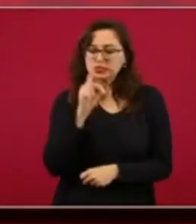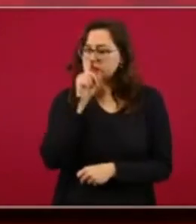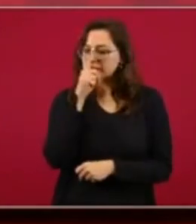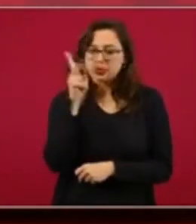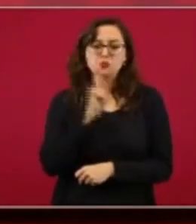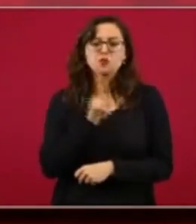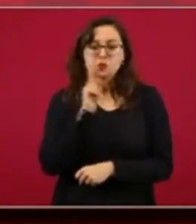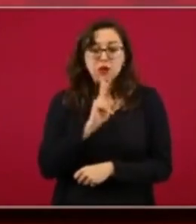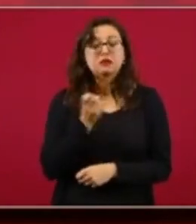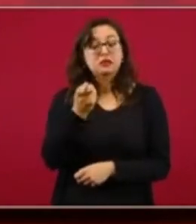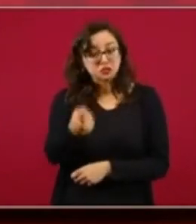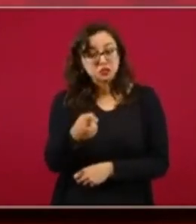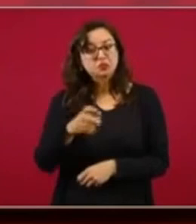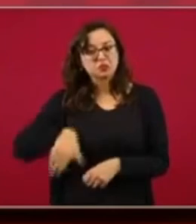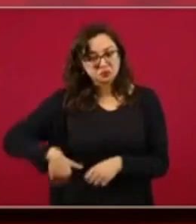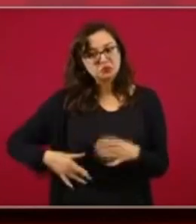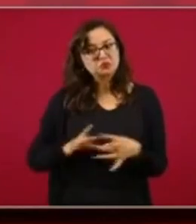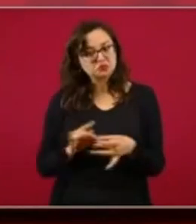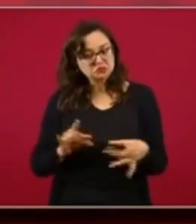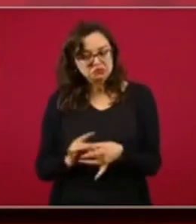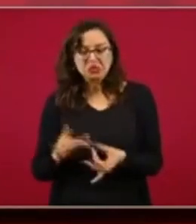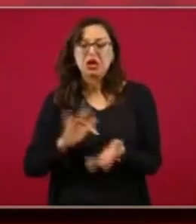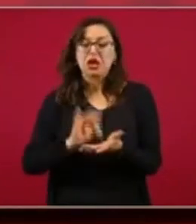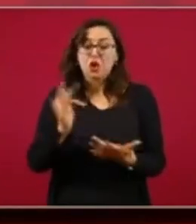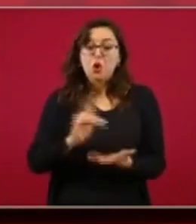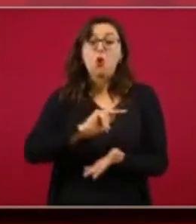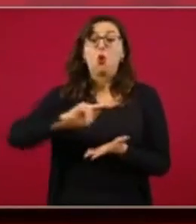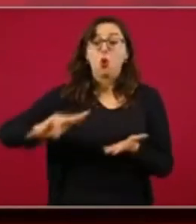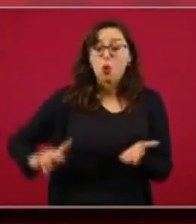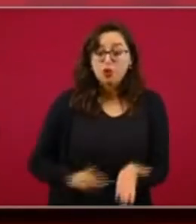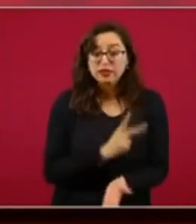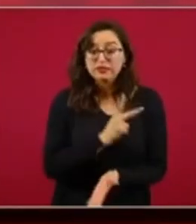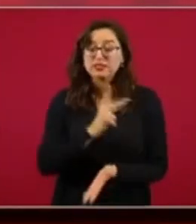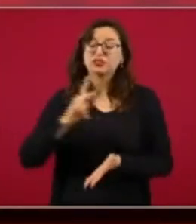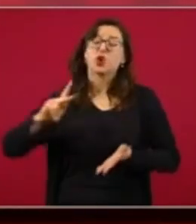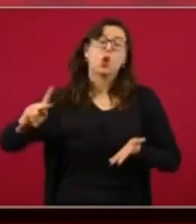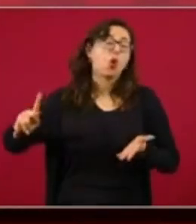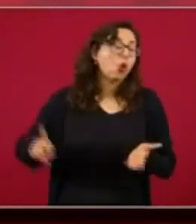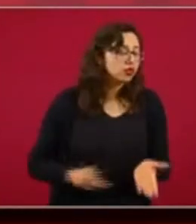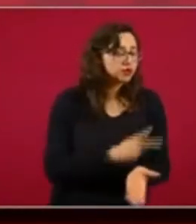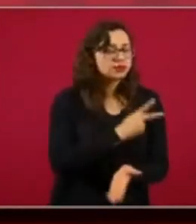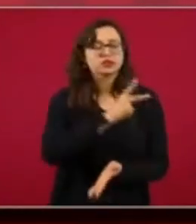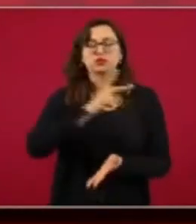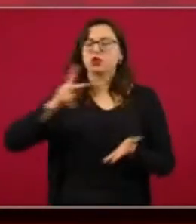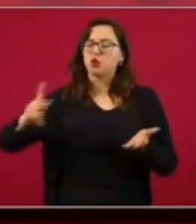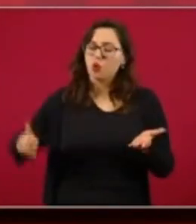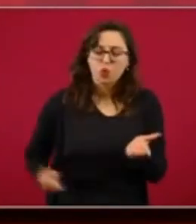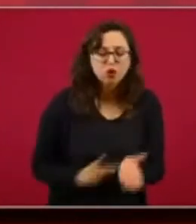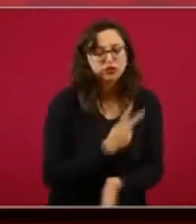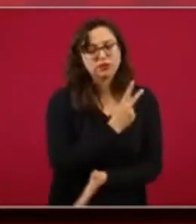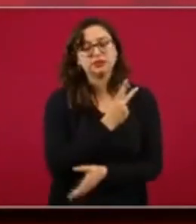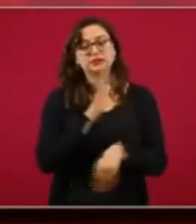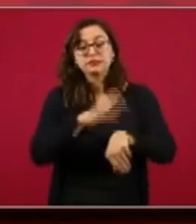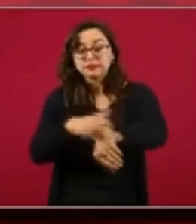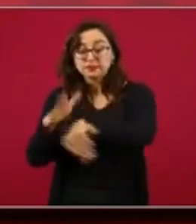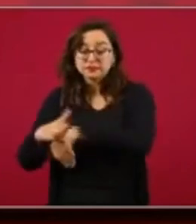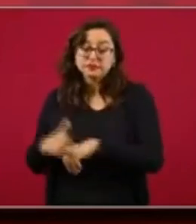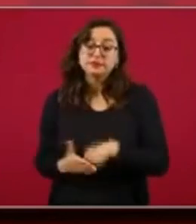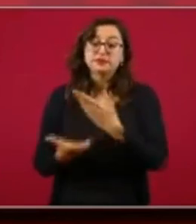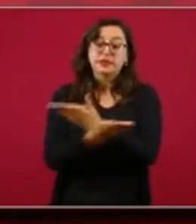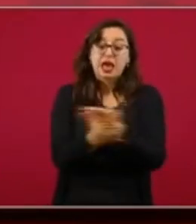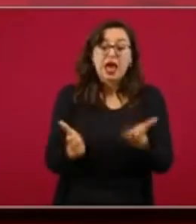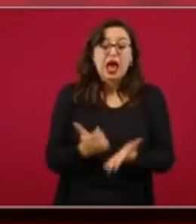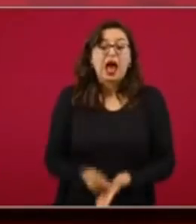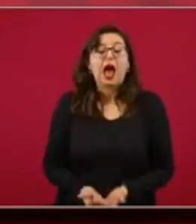qué bueno que lo menciona, Gabriel, se lo agradezco. Vuelvo a pedir, por enésima vez, con todo respeto, que los medios